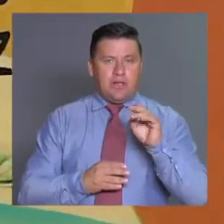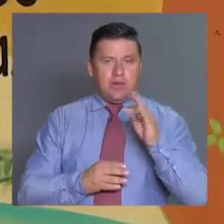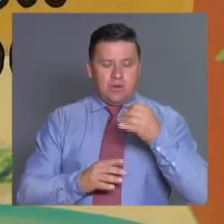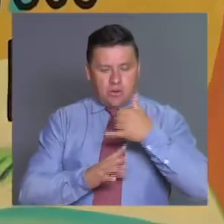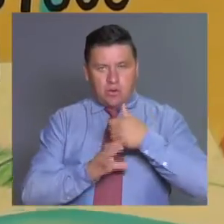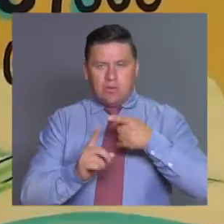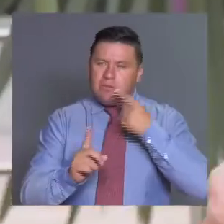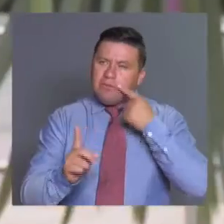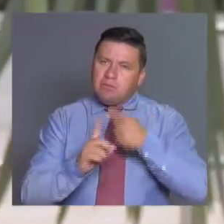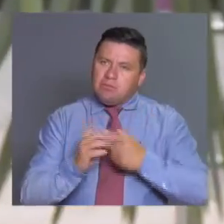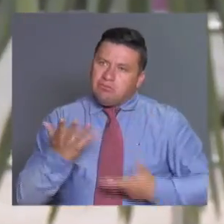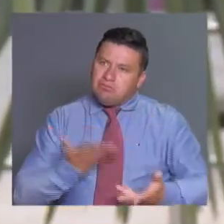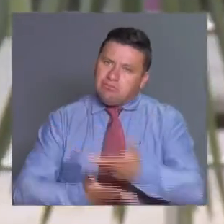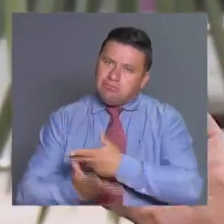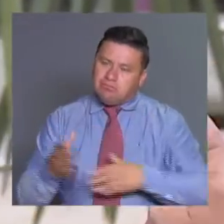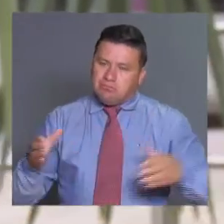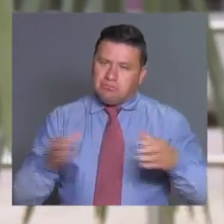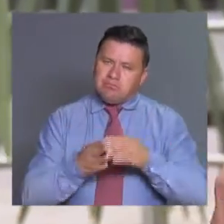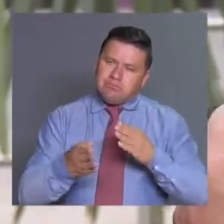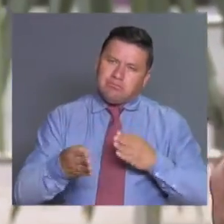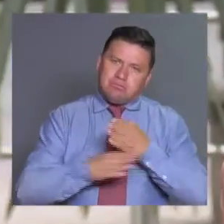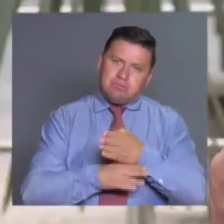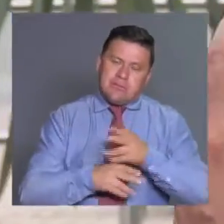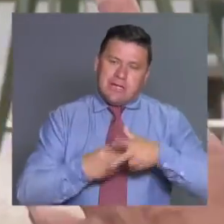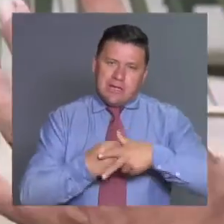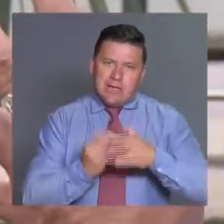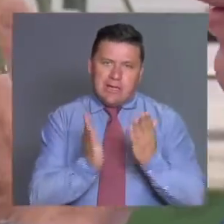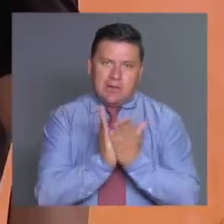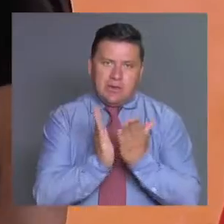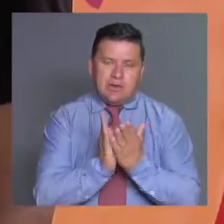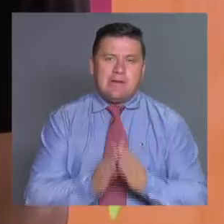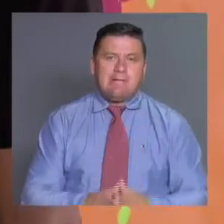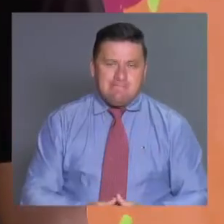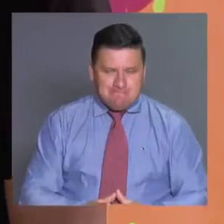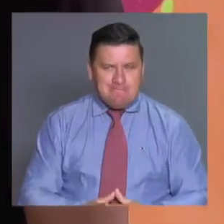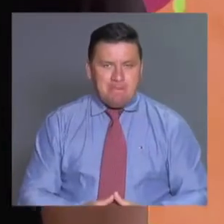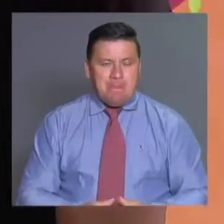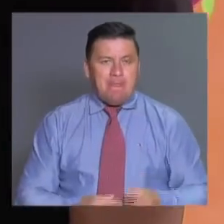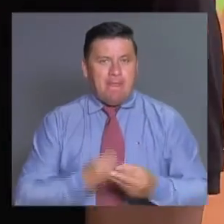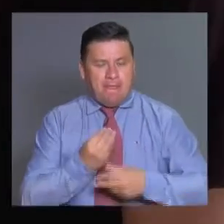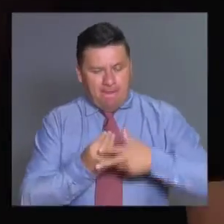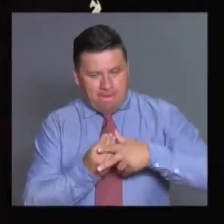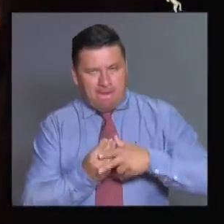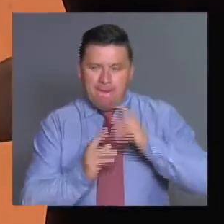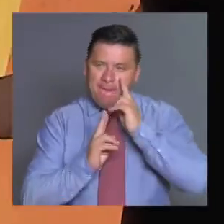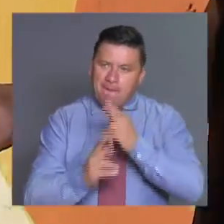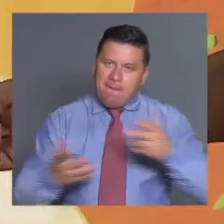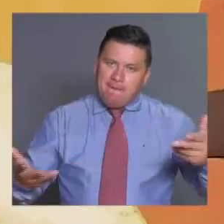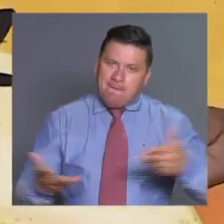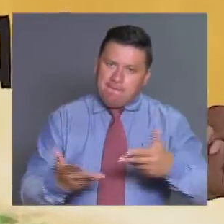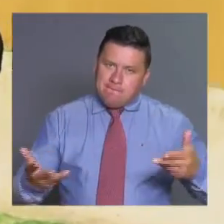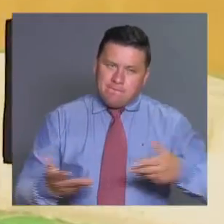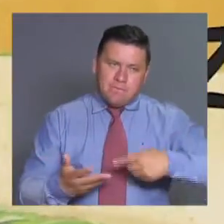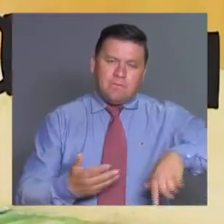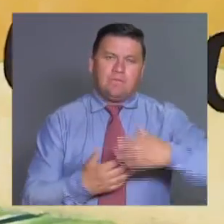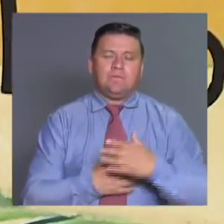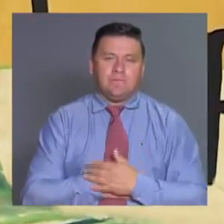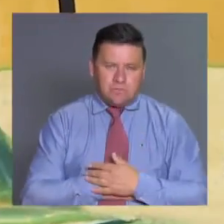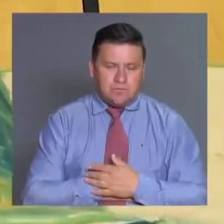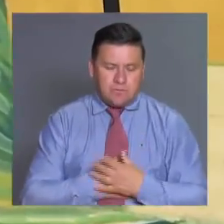busca la reconciliación a través de talleres educativos hicimos unos talleres de reconciliación con